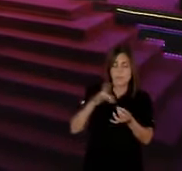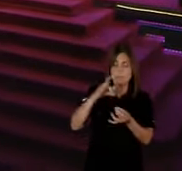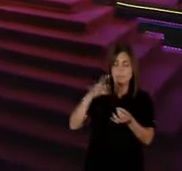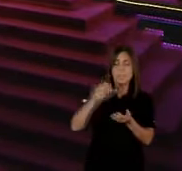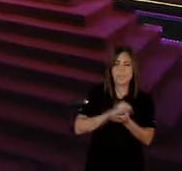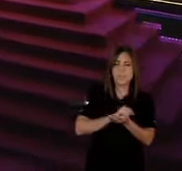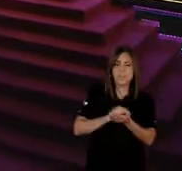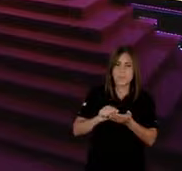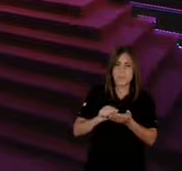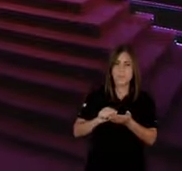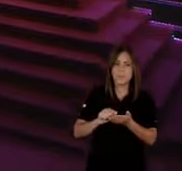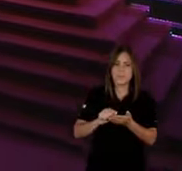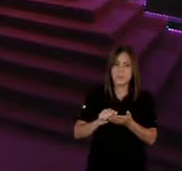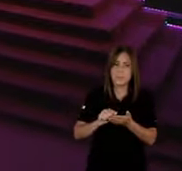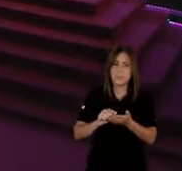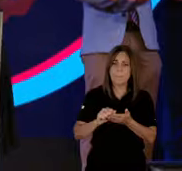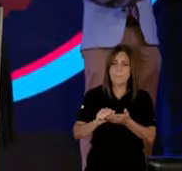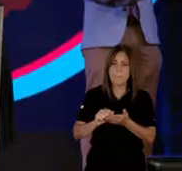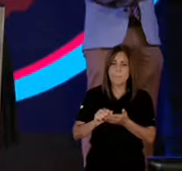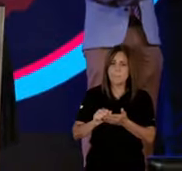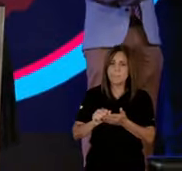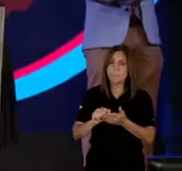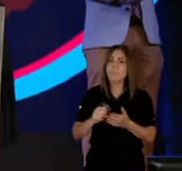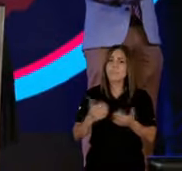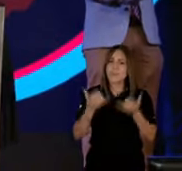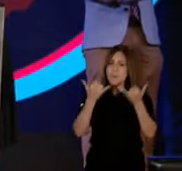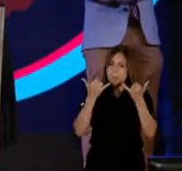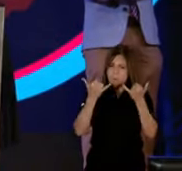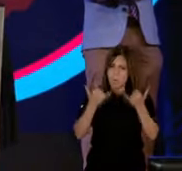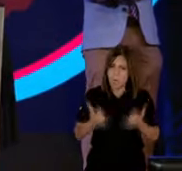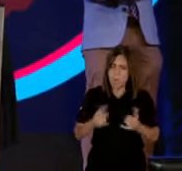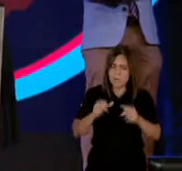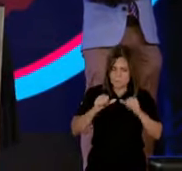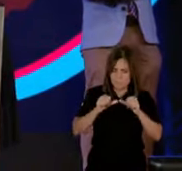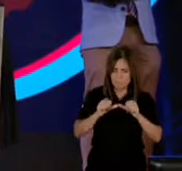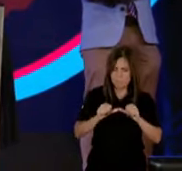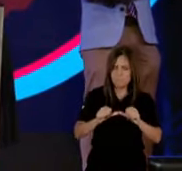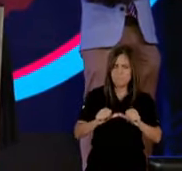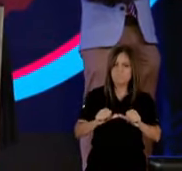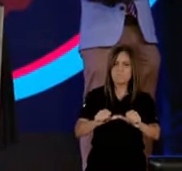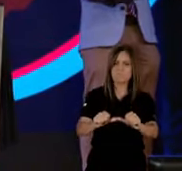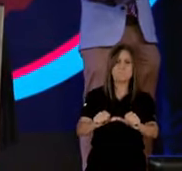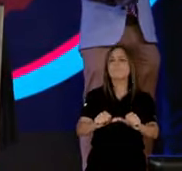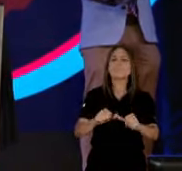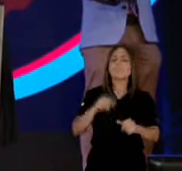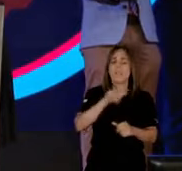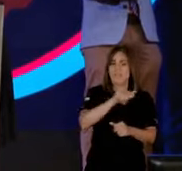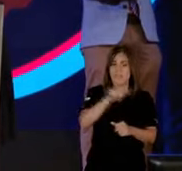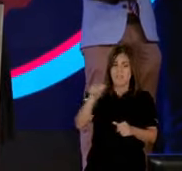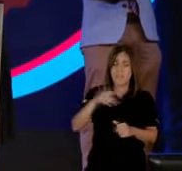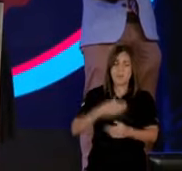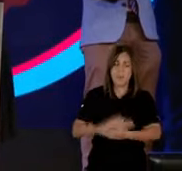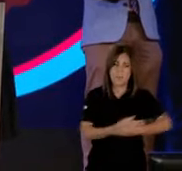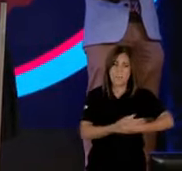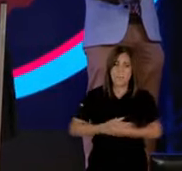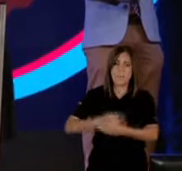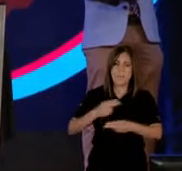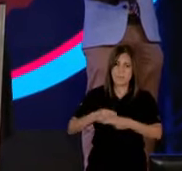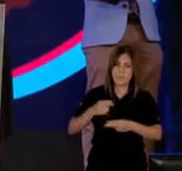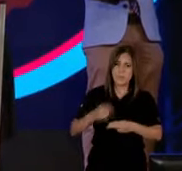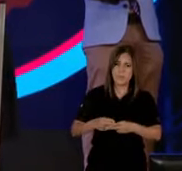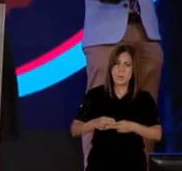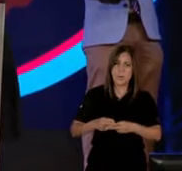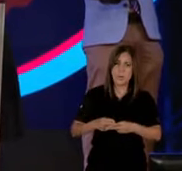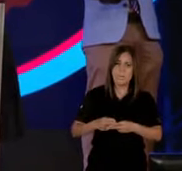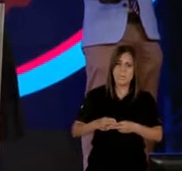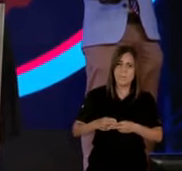estos nombres resuenan en el cielo y les son asignados ángeles protectores a favor